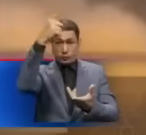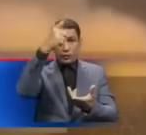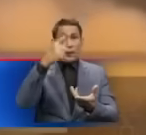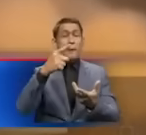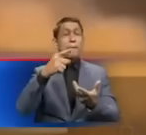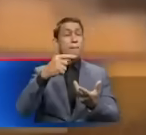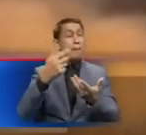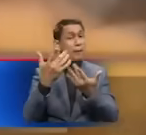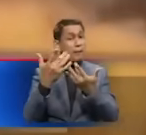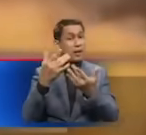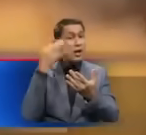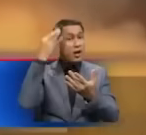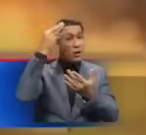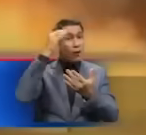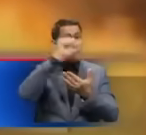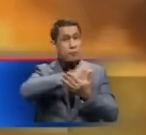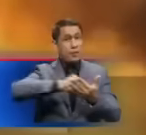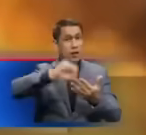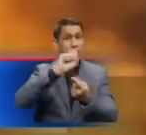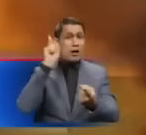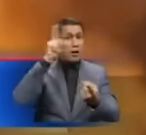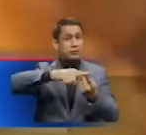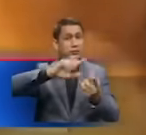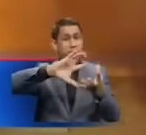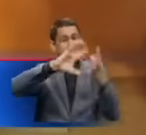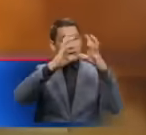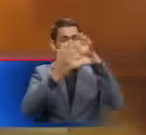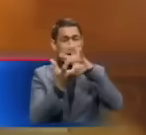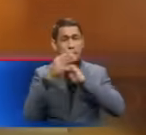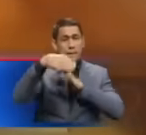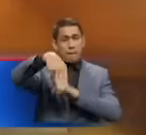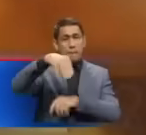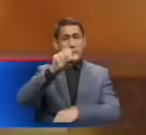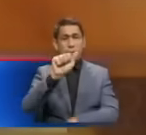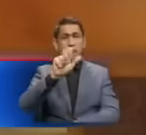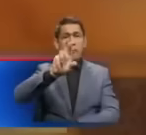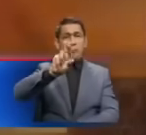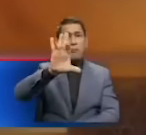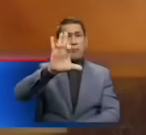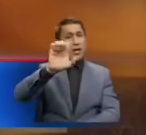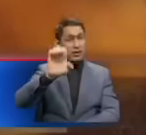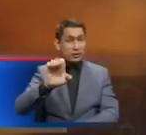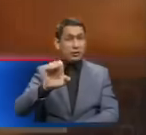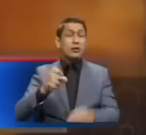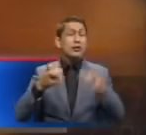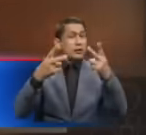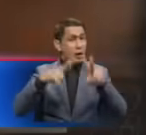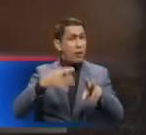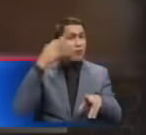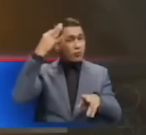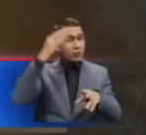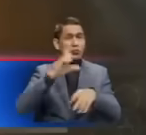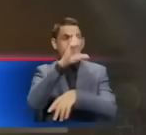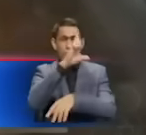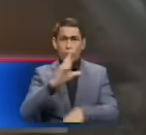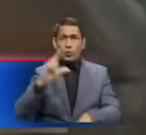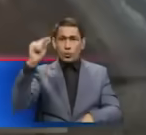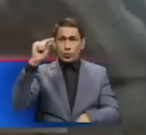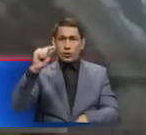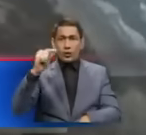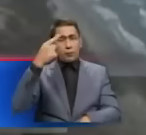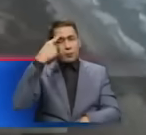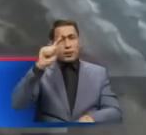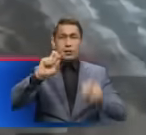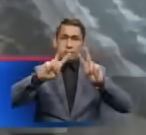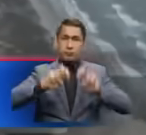La NASA, recordemos, cuenta con esta nave para llevar a sus astronautas a la Luna durante su misión Artemis 3